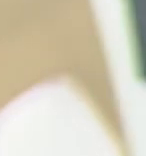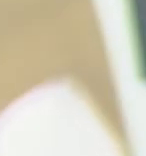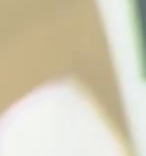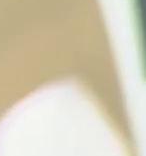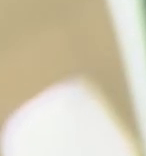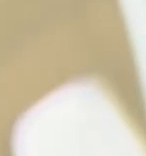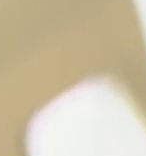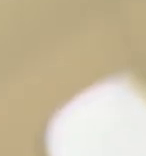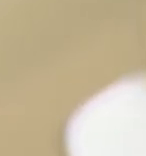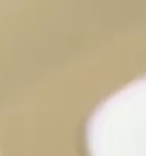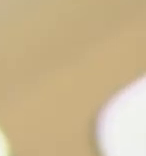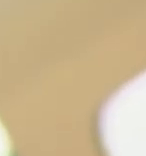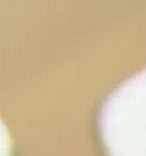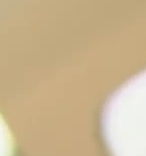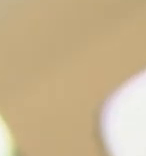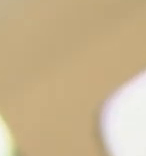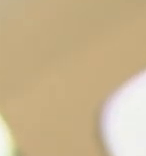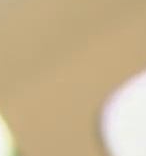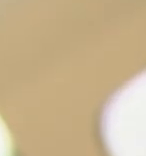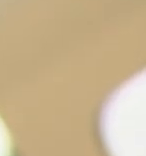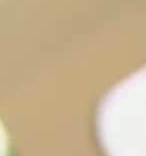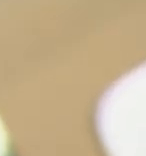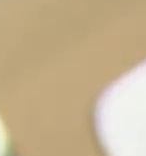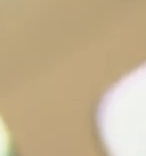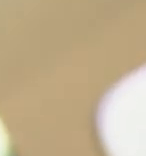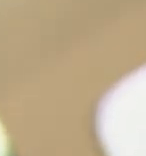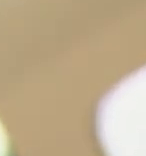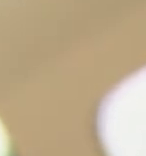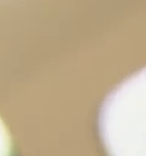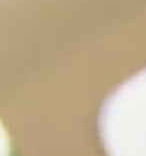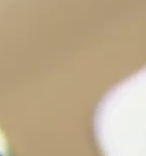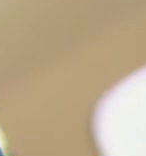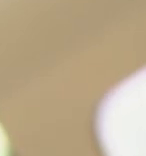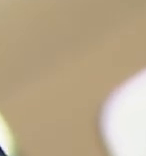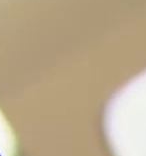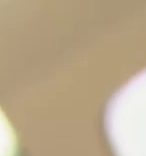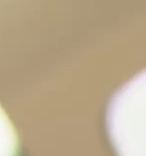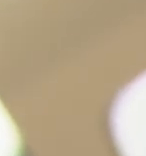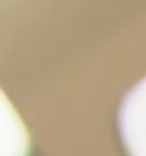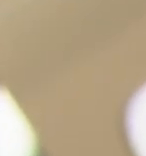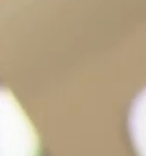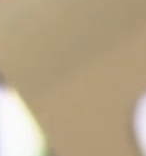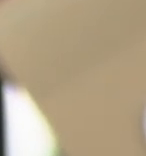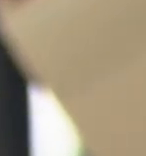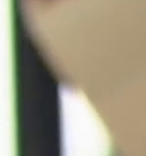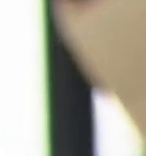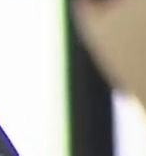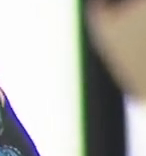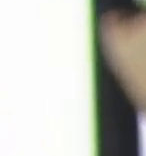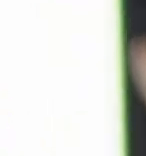Mi piel es morena como los cueros de mi tambor